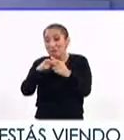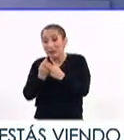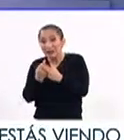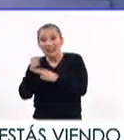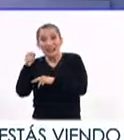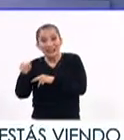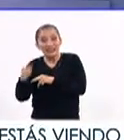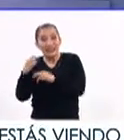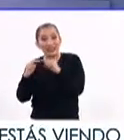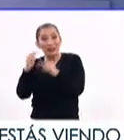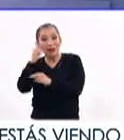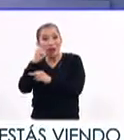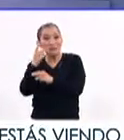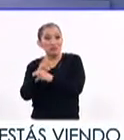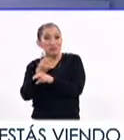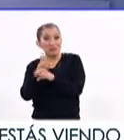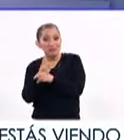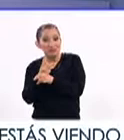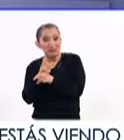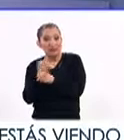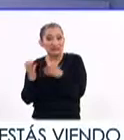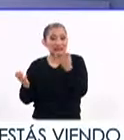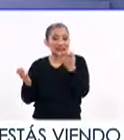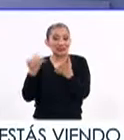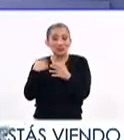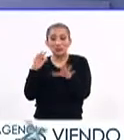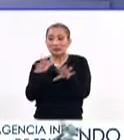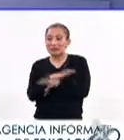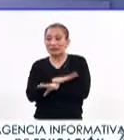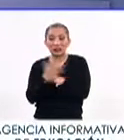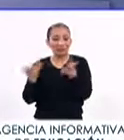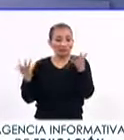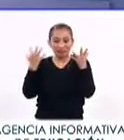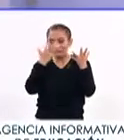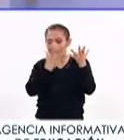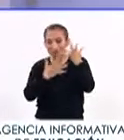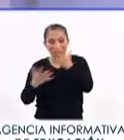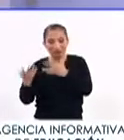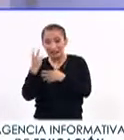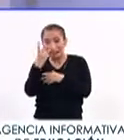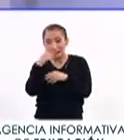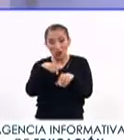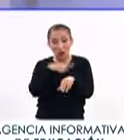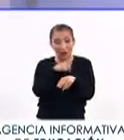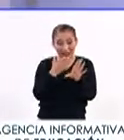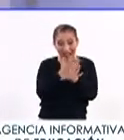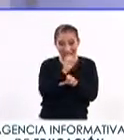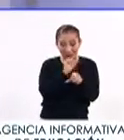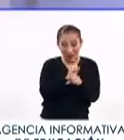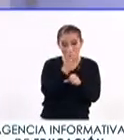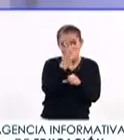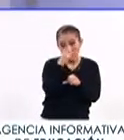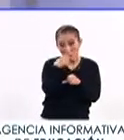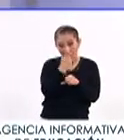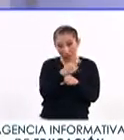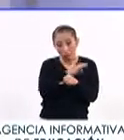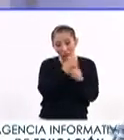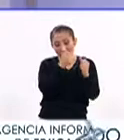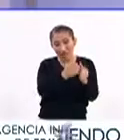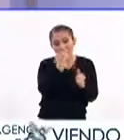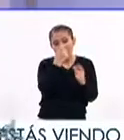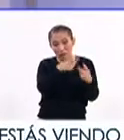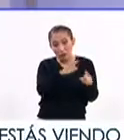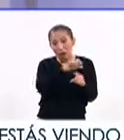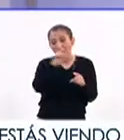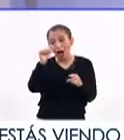de mi nivel medio superior. Entonces ahí sí sentí un cambio de 3 horas que tenía antes a la semana, 4 horas de estar en la escuela de